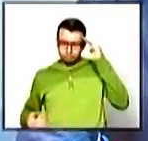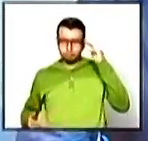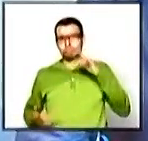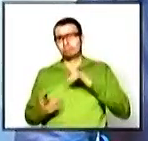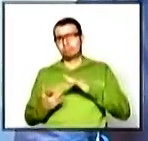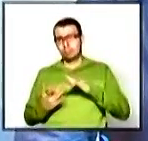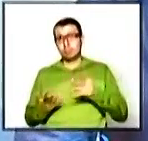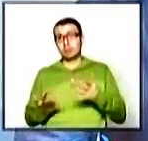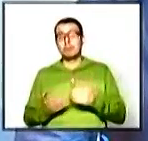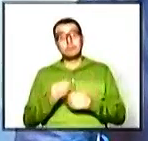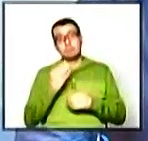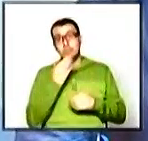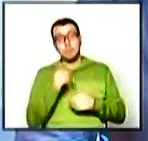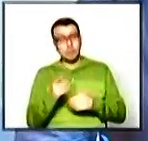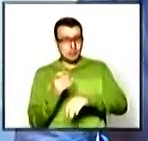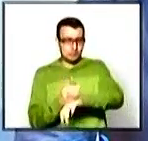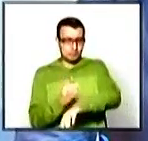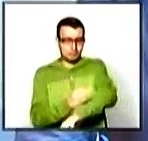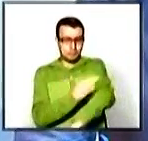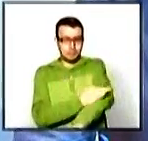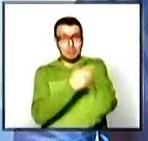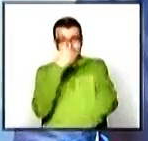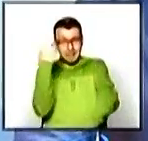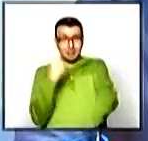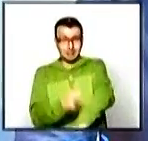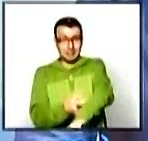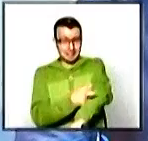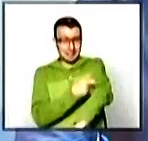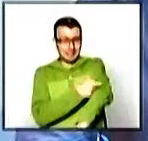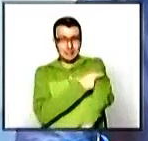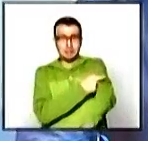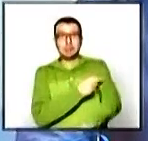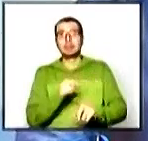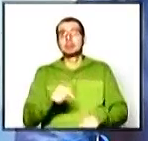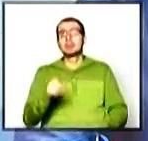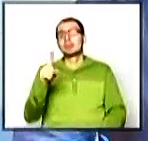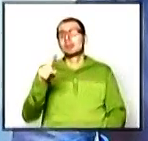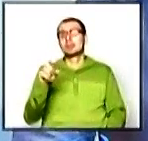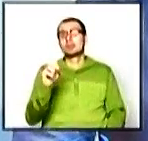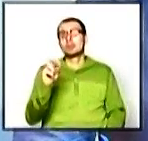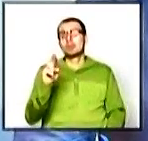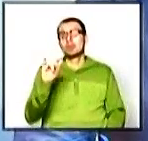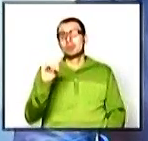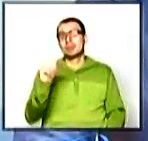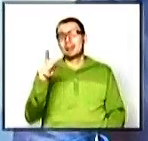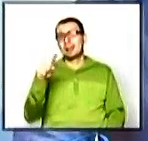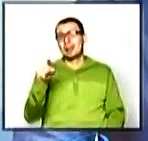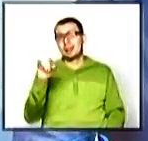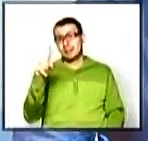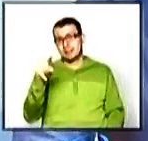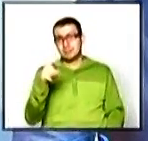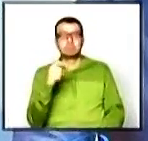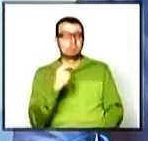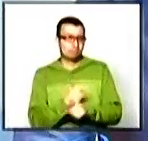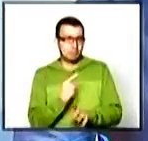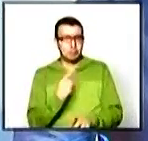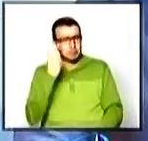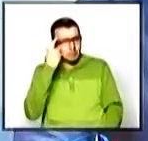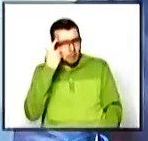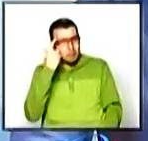claro verlo en el vitiligo y en la psoriasis. Entonces es muy importante que nosotros entendamos desde la parte médica lo que decía Raúl